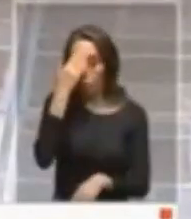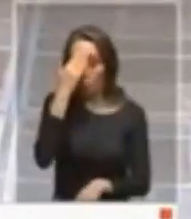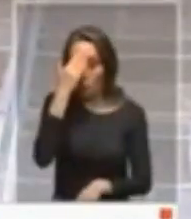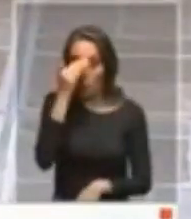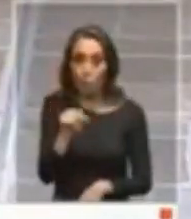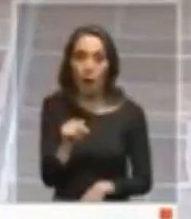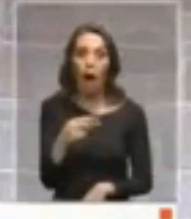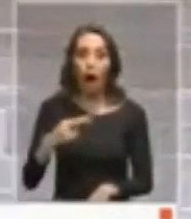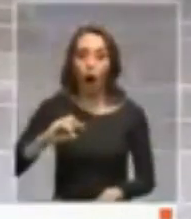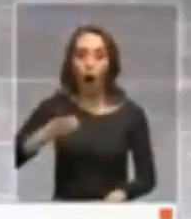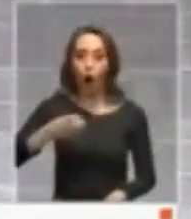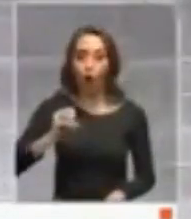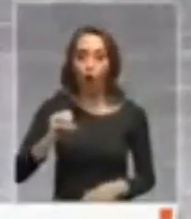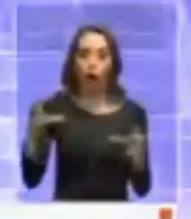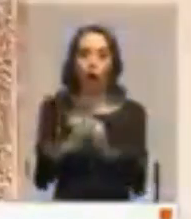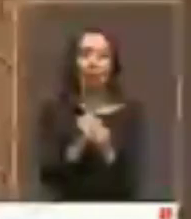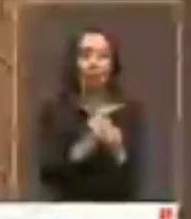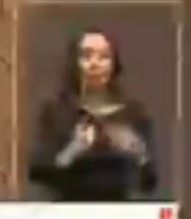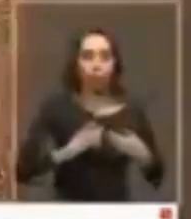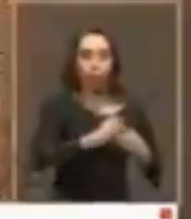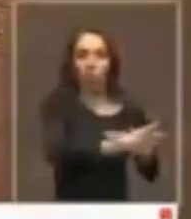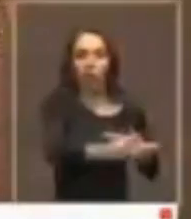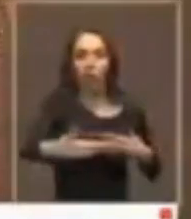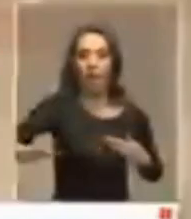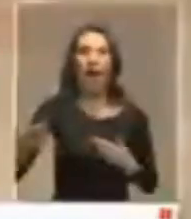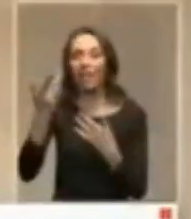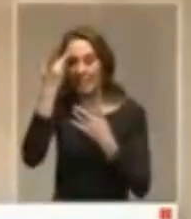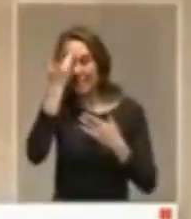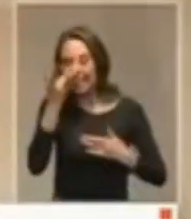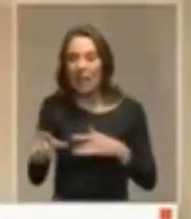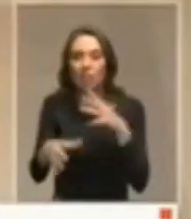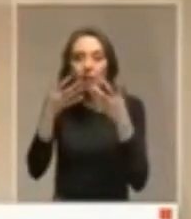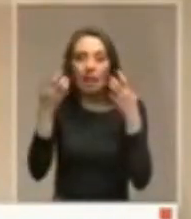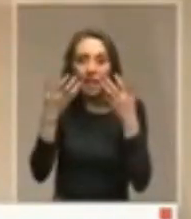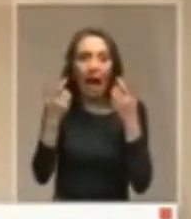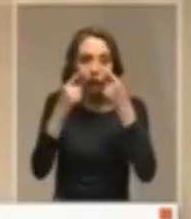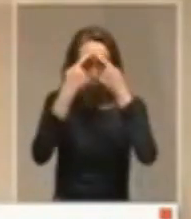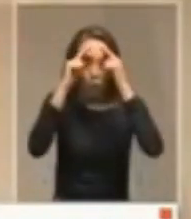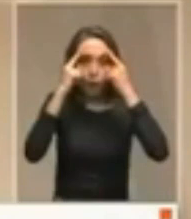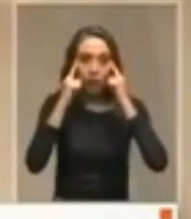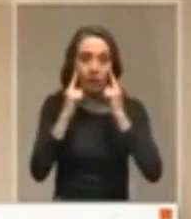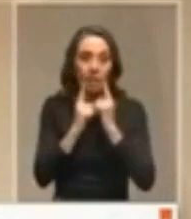se trata de un hongo de rápida transmisión. ¿Cuáles son los síntomas? Son lesiones